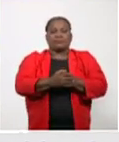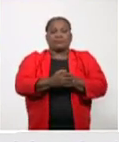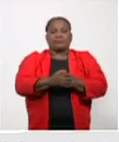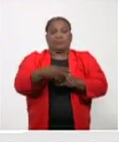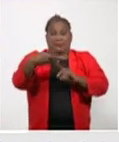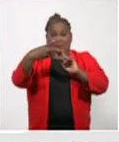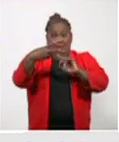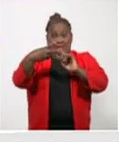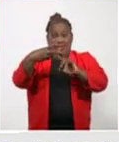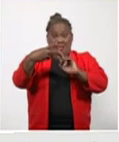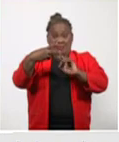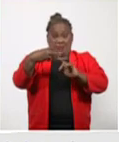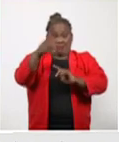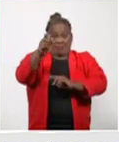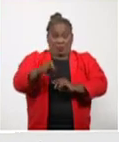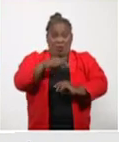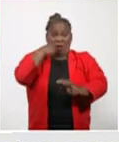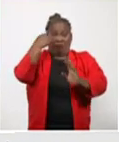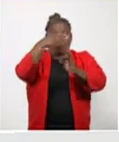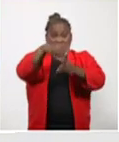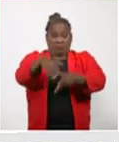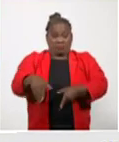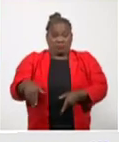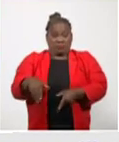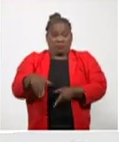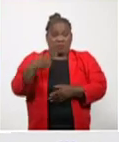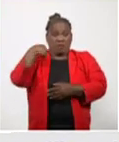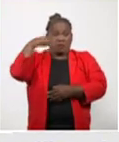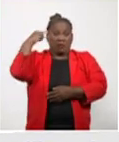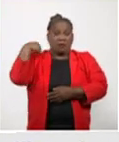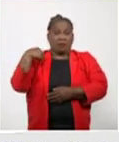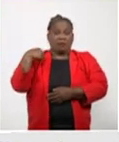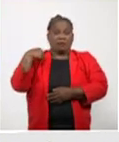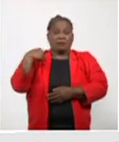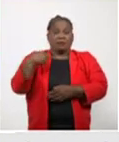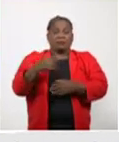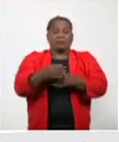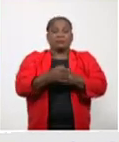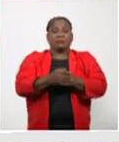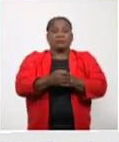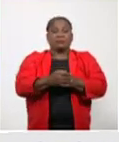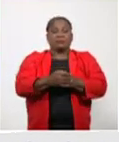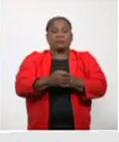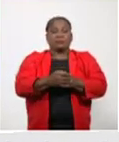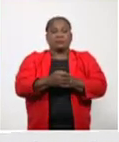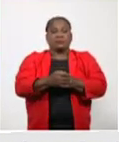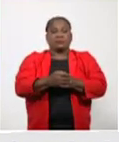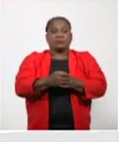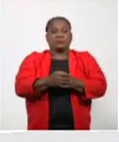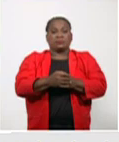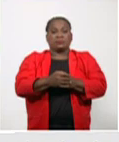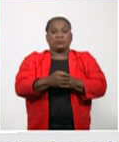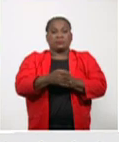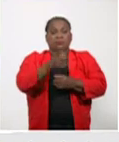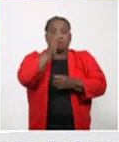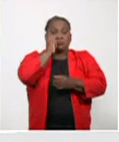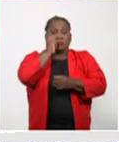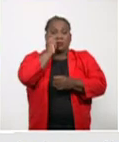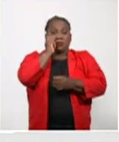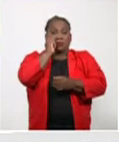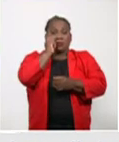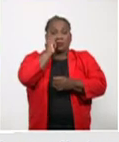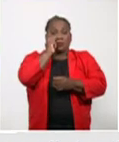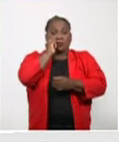persona que fallece en el día de ayer, pues es un paciente